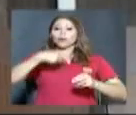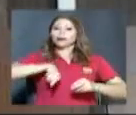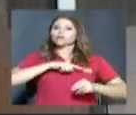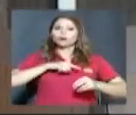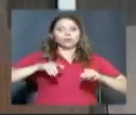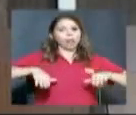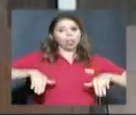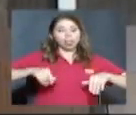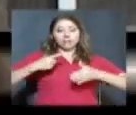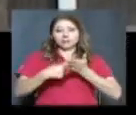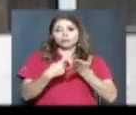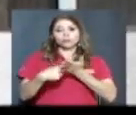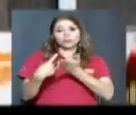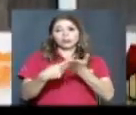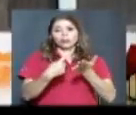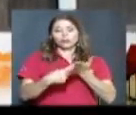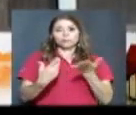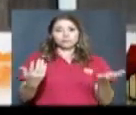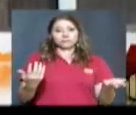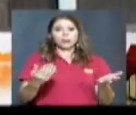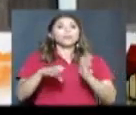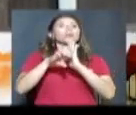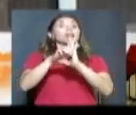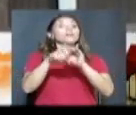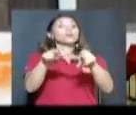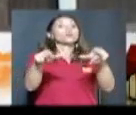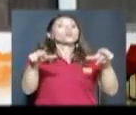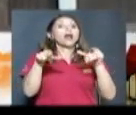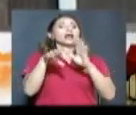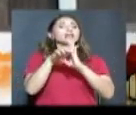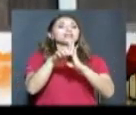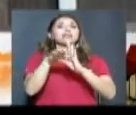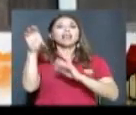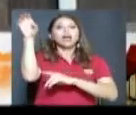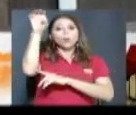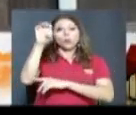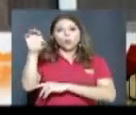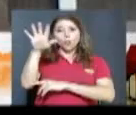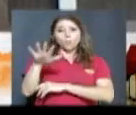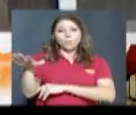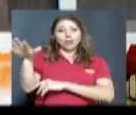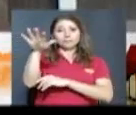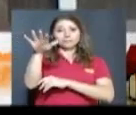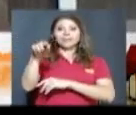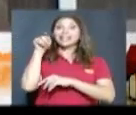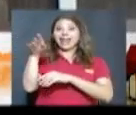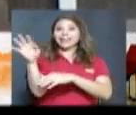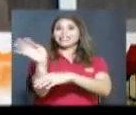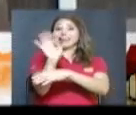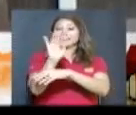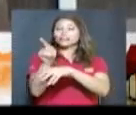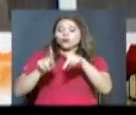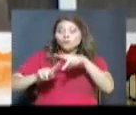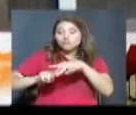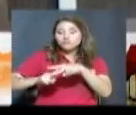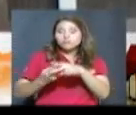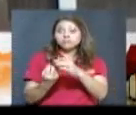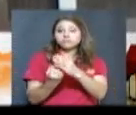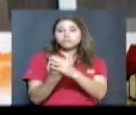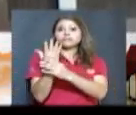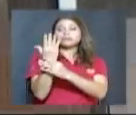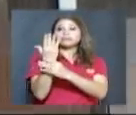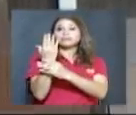que en lugares como Europa, que la televisión nació estatal, ¿verdad? Y que durante